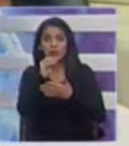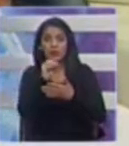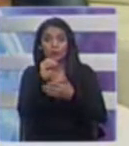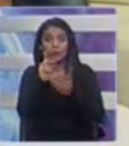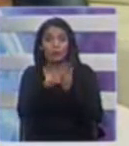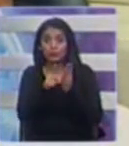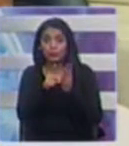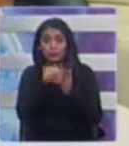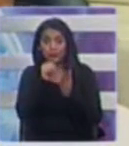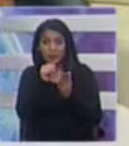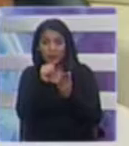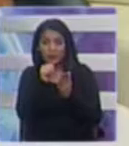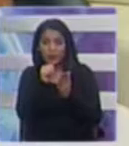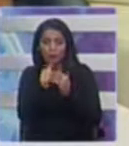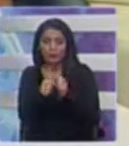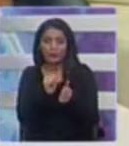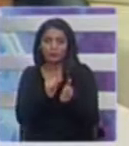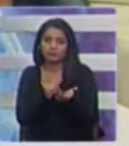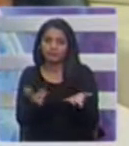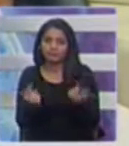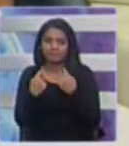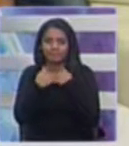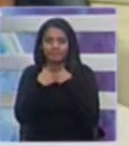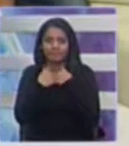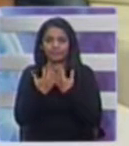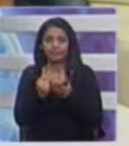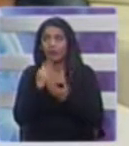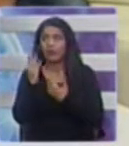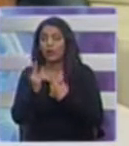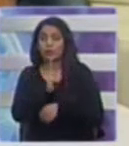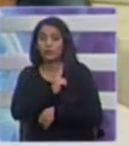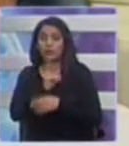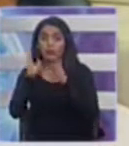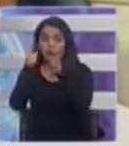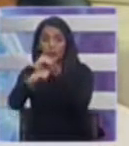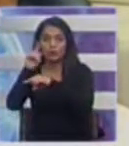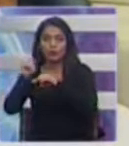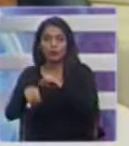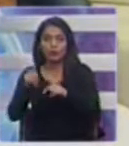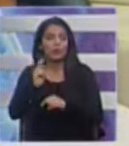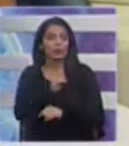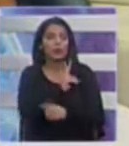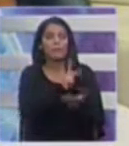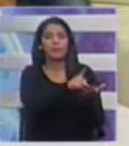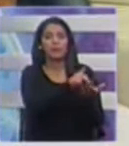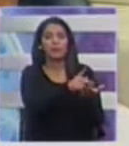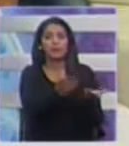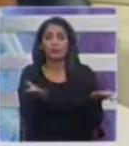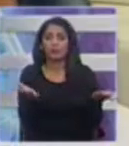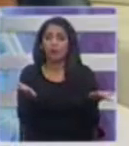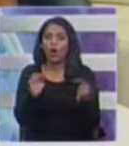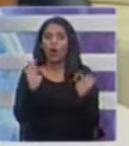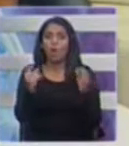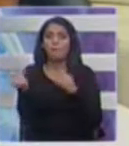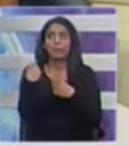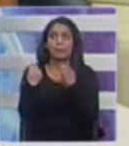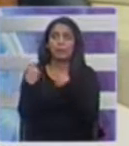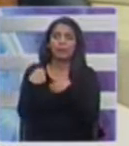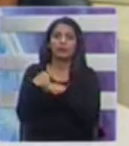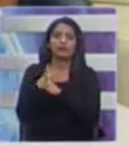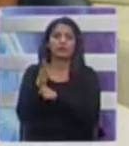libre ingreso a las universidades, que es una propuesta Que son tres leyes, en verdad, que se tienen que cambiar, ¿no? La Ley Orgánica de Educación Superior,